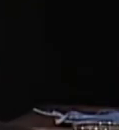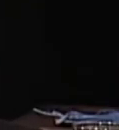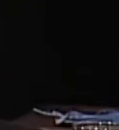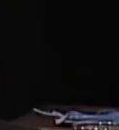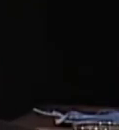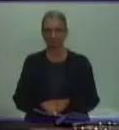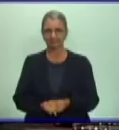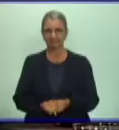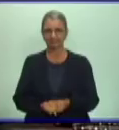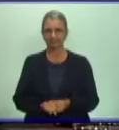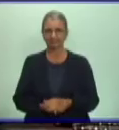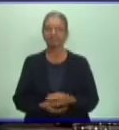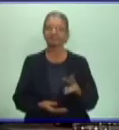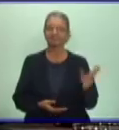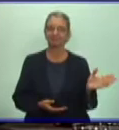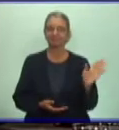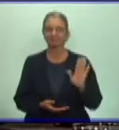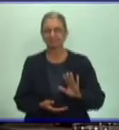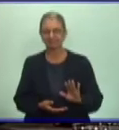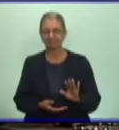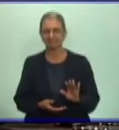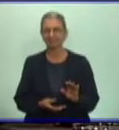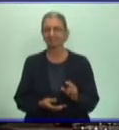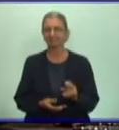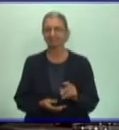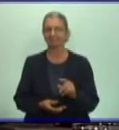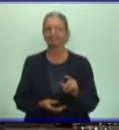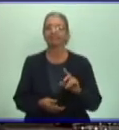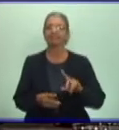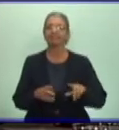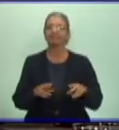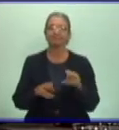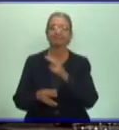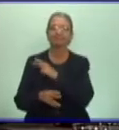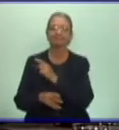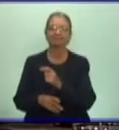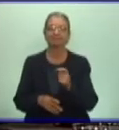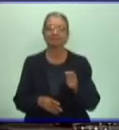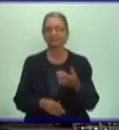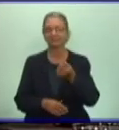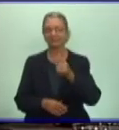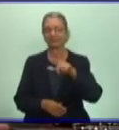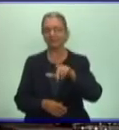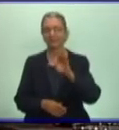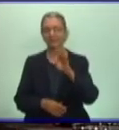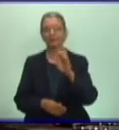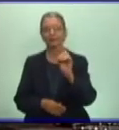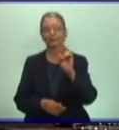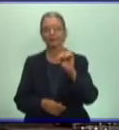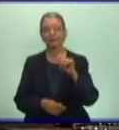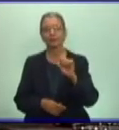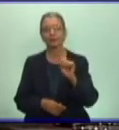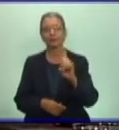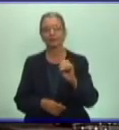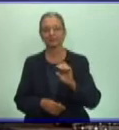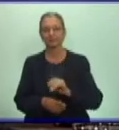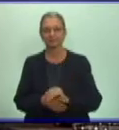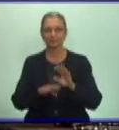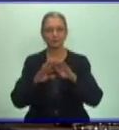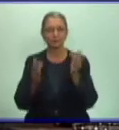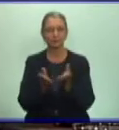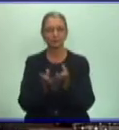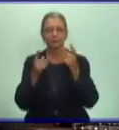Y vuelvo con el máster en ciencias Alfonso Koch, porque además del mundo en que vivimos, también hay otras adecuaciones